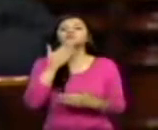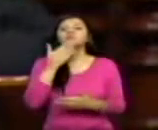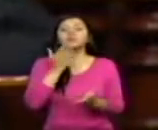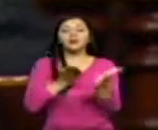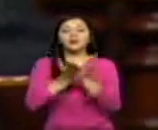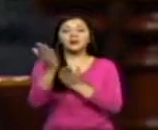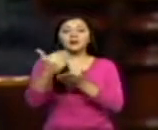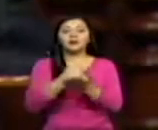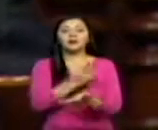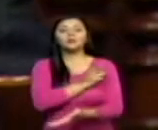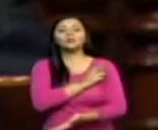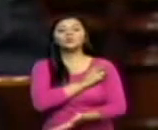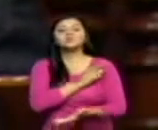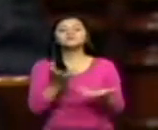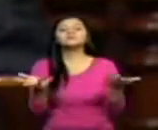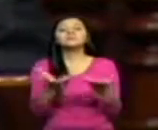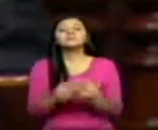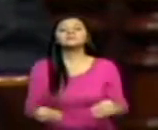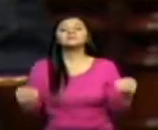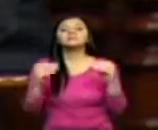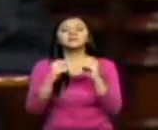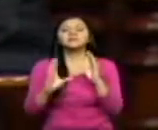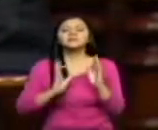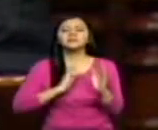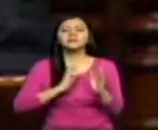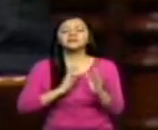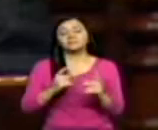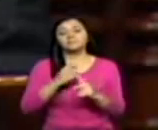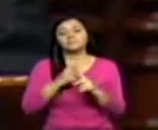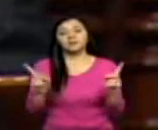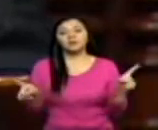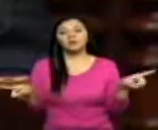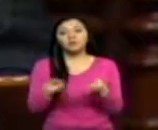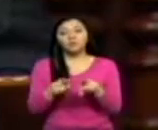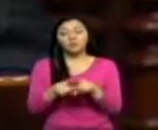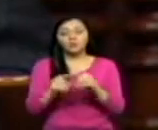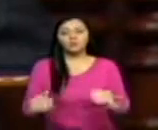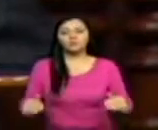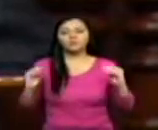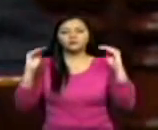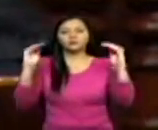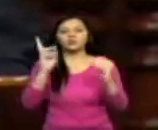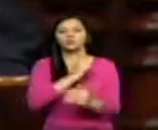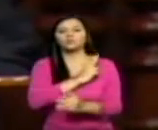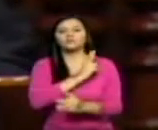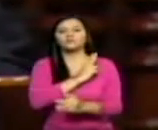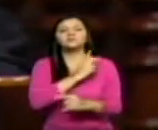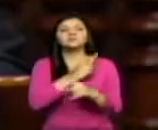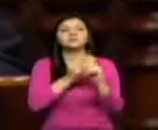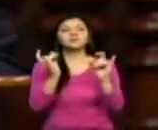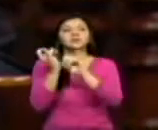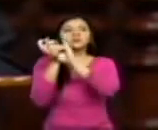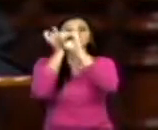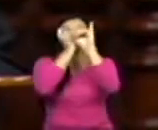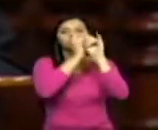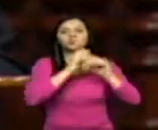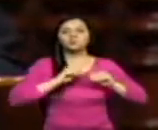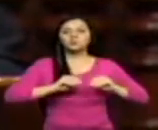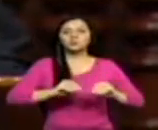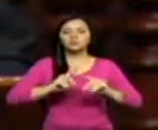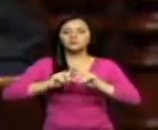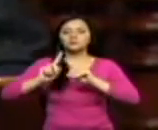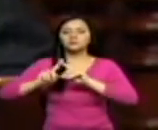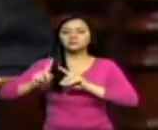carreras universitarias y técnicas, así como posgrados en instituciones educativas